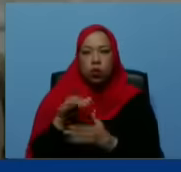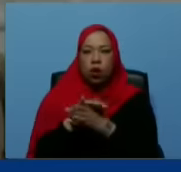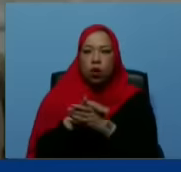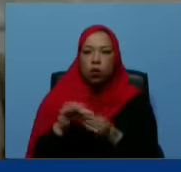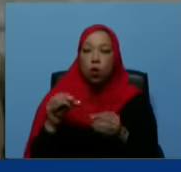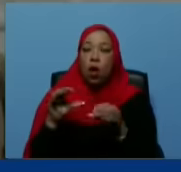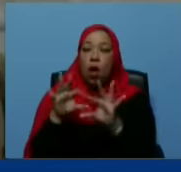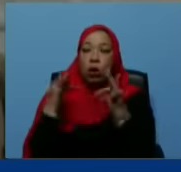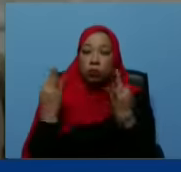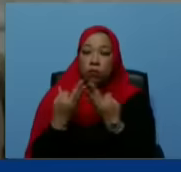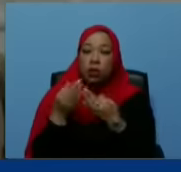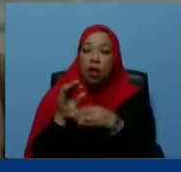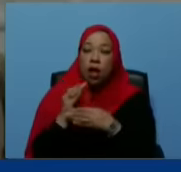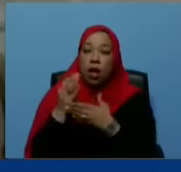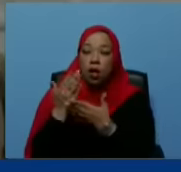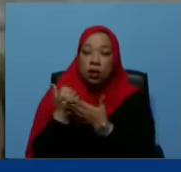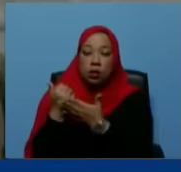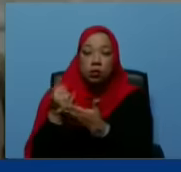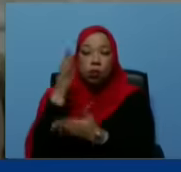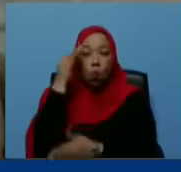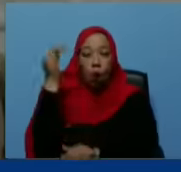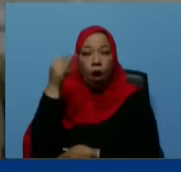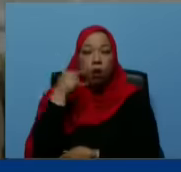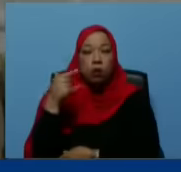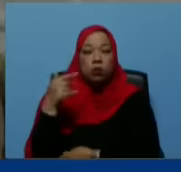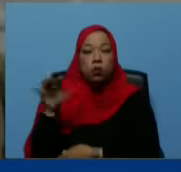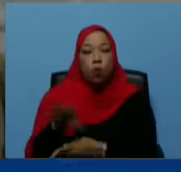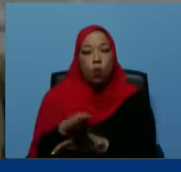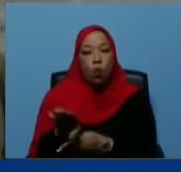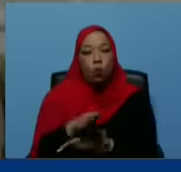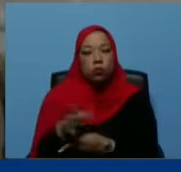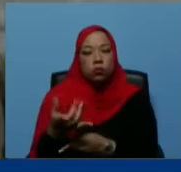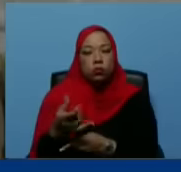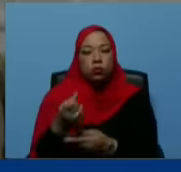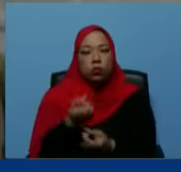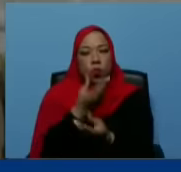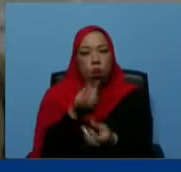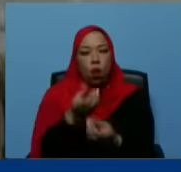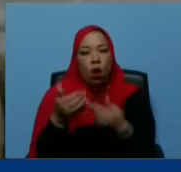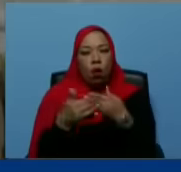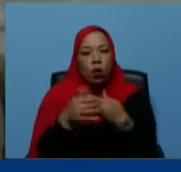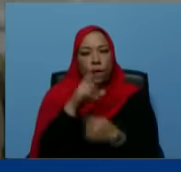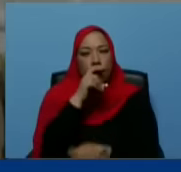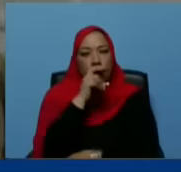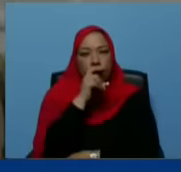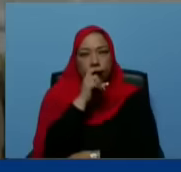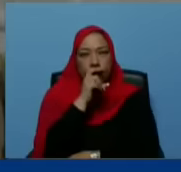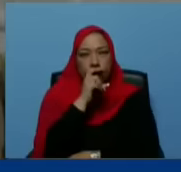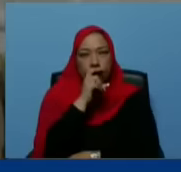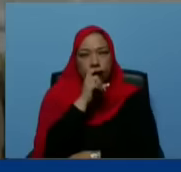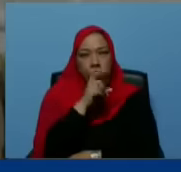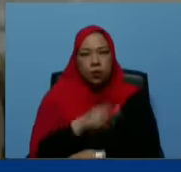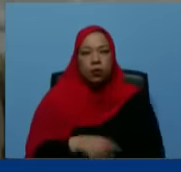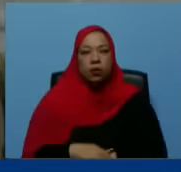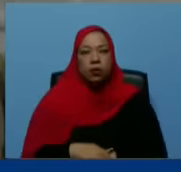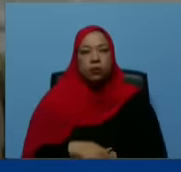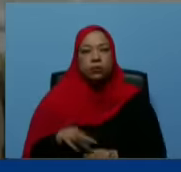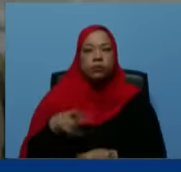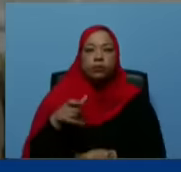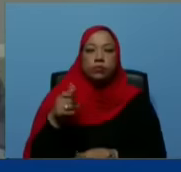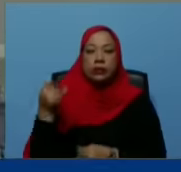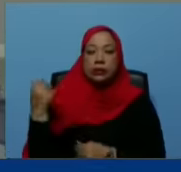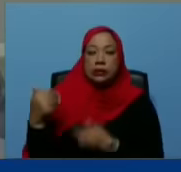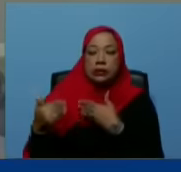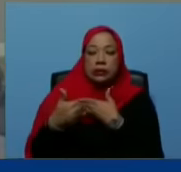toda tu familia. Entonces, si tú como cantante no te pronuncias contra Maduro, y empieza el